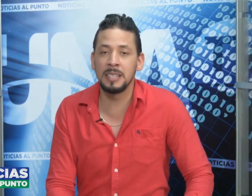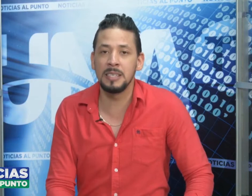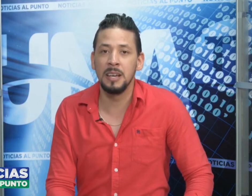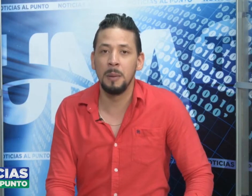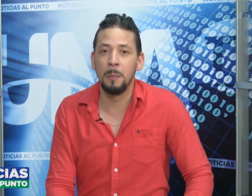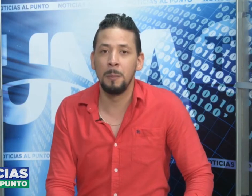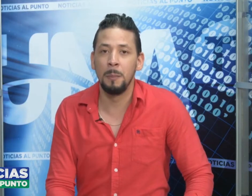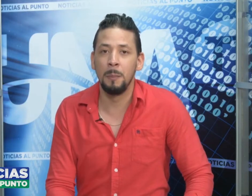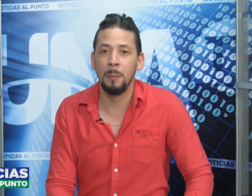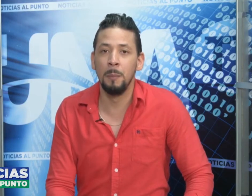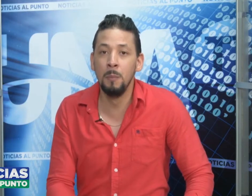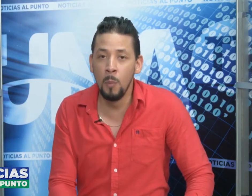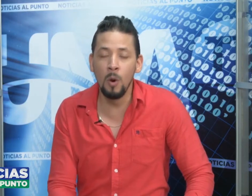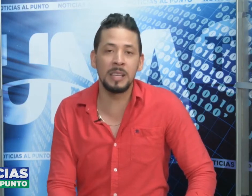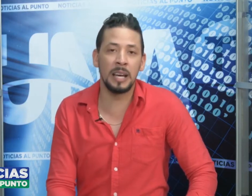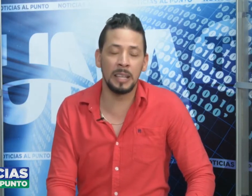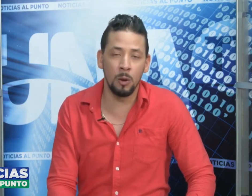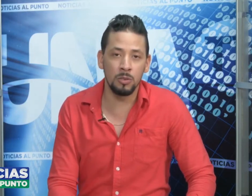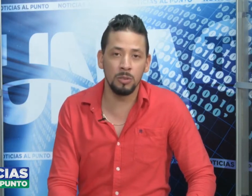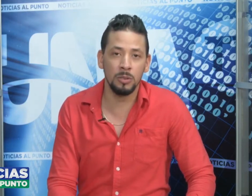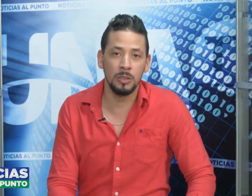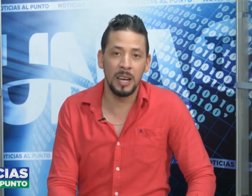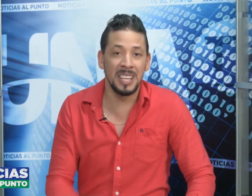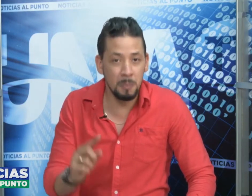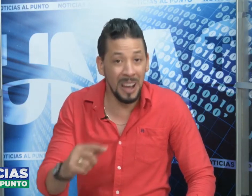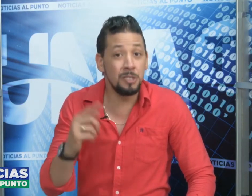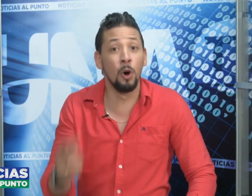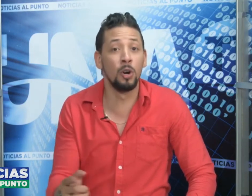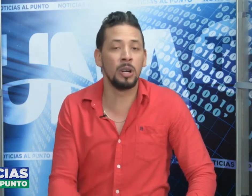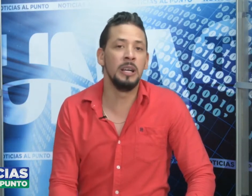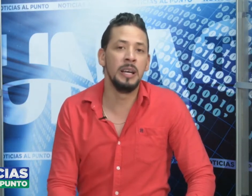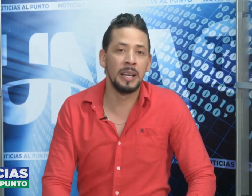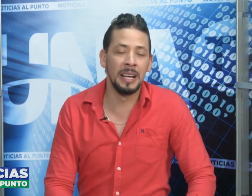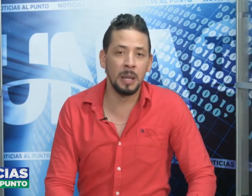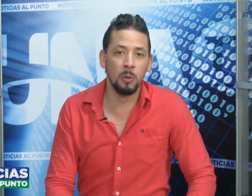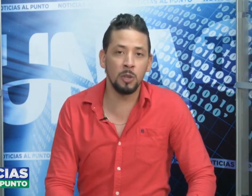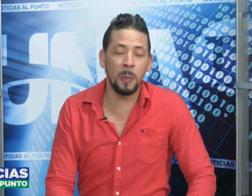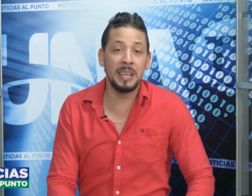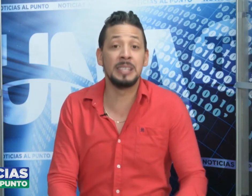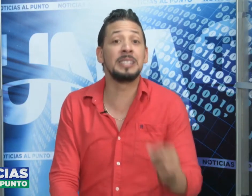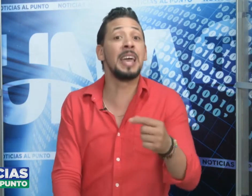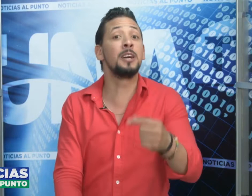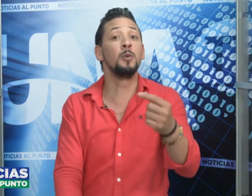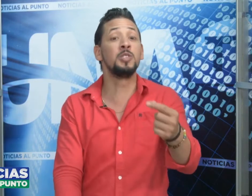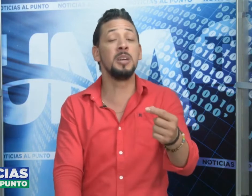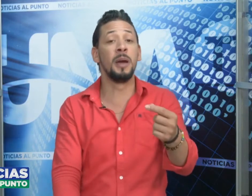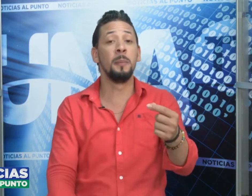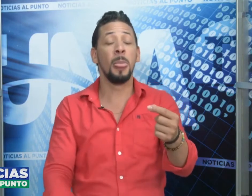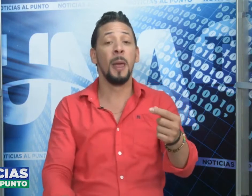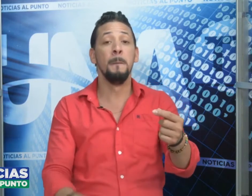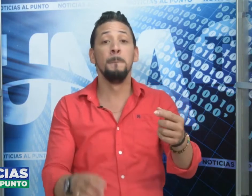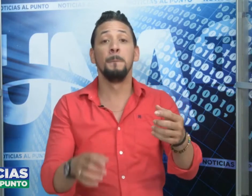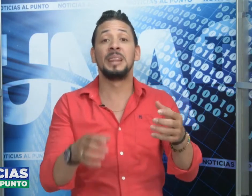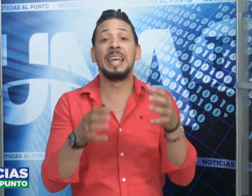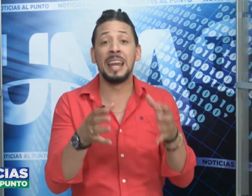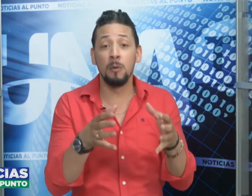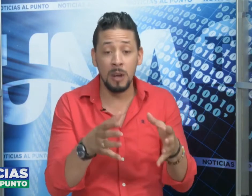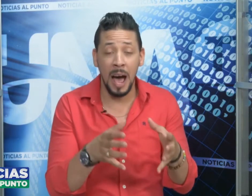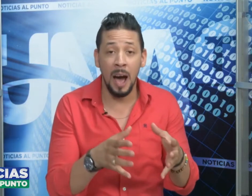país es muy escandaloso es mayor que el de muchos países que inclusive